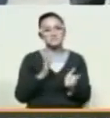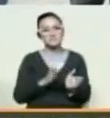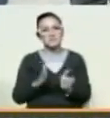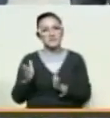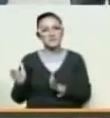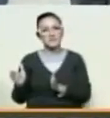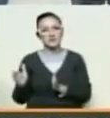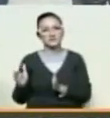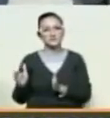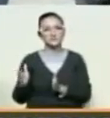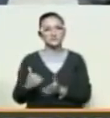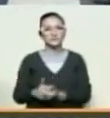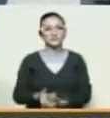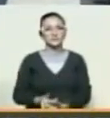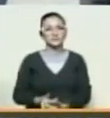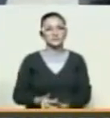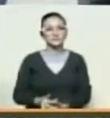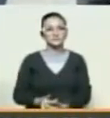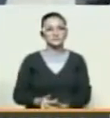que cuenta con